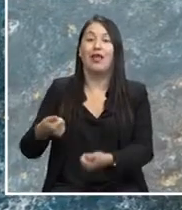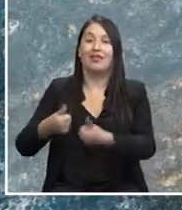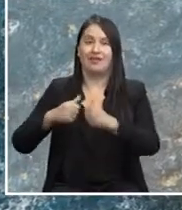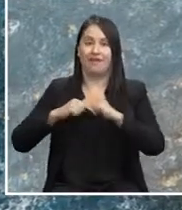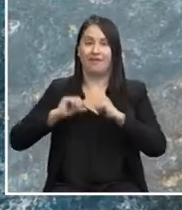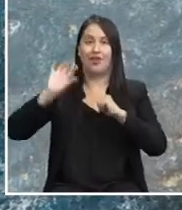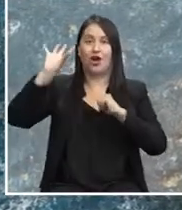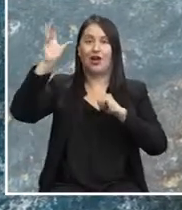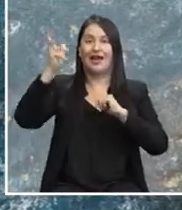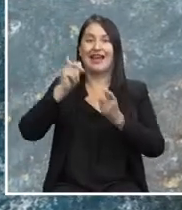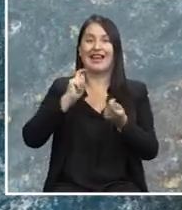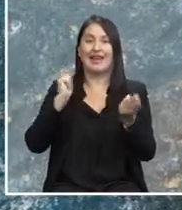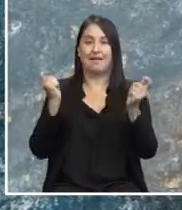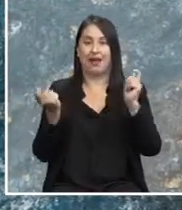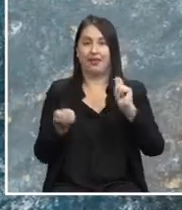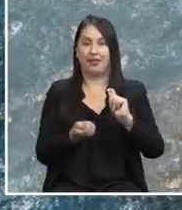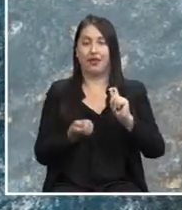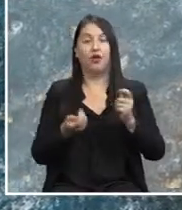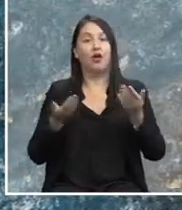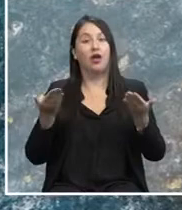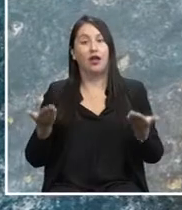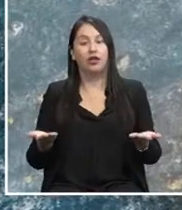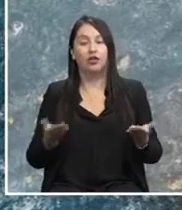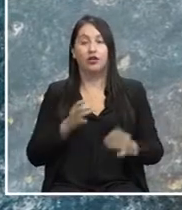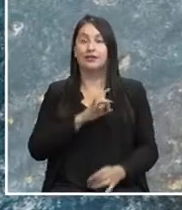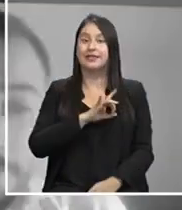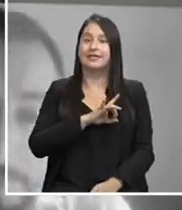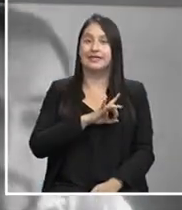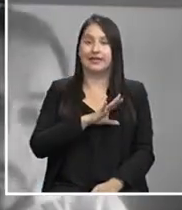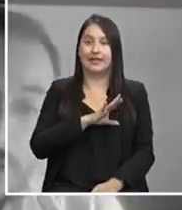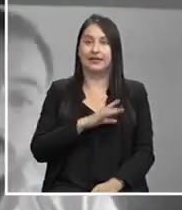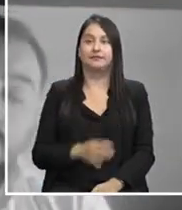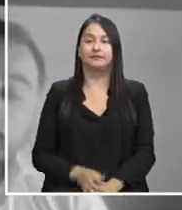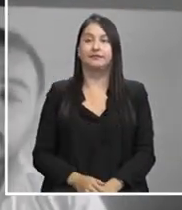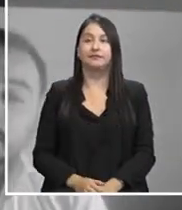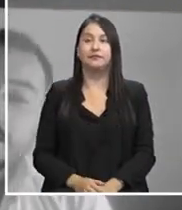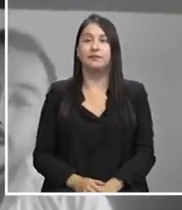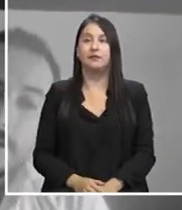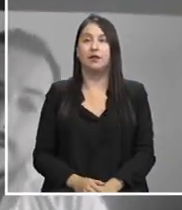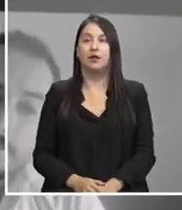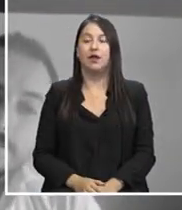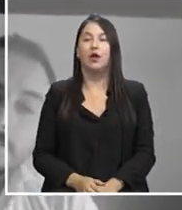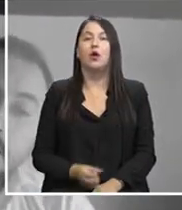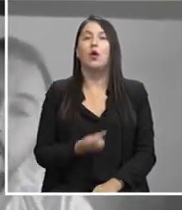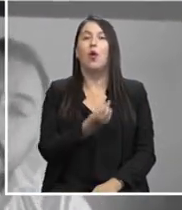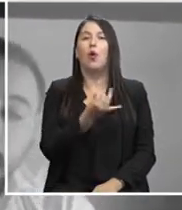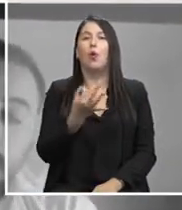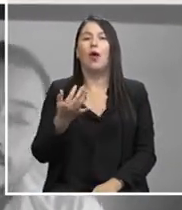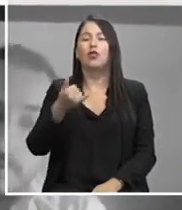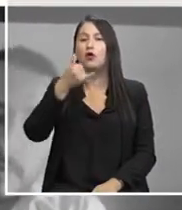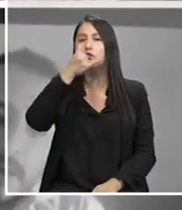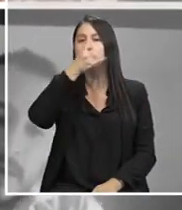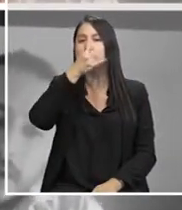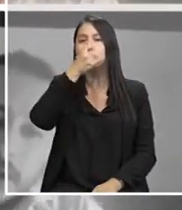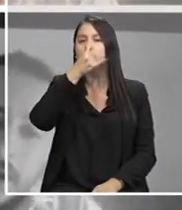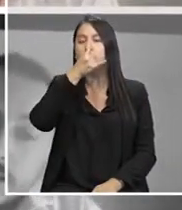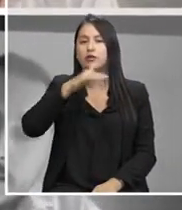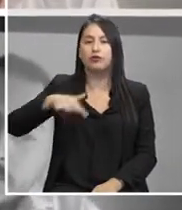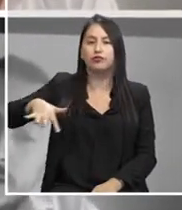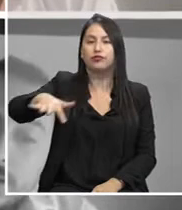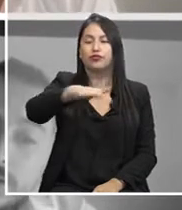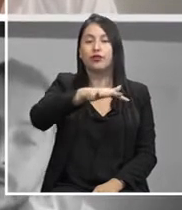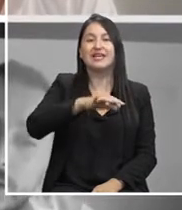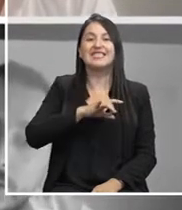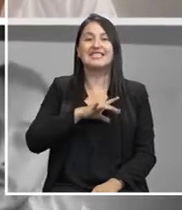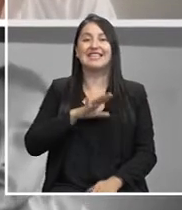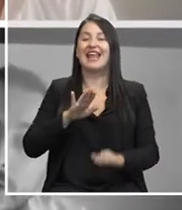climático. Entonces, Chile. ¿Cuánto contamina Chile en total? Acá